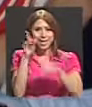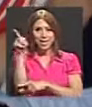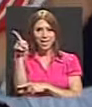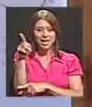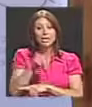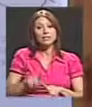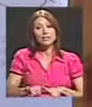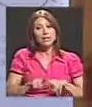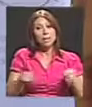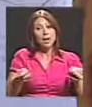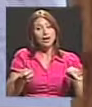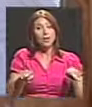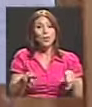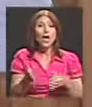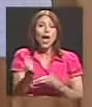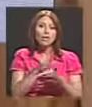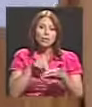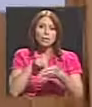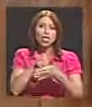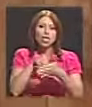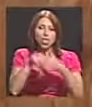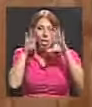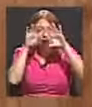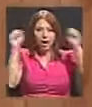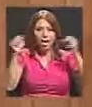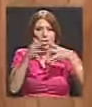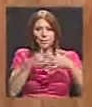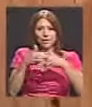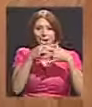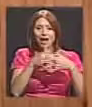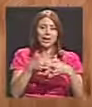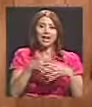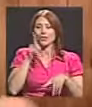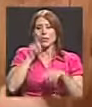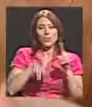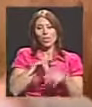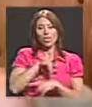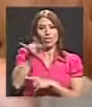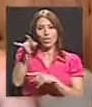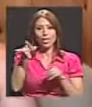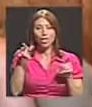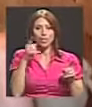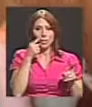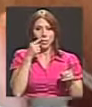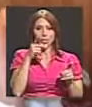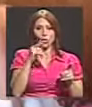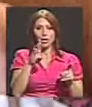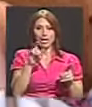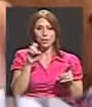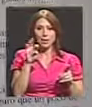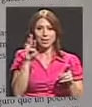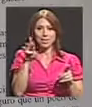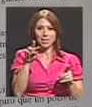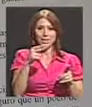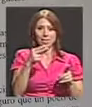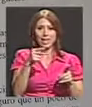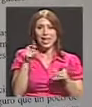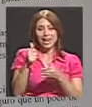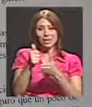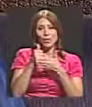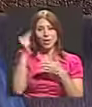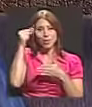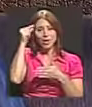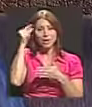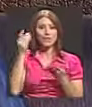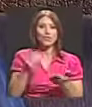sin embargo algunas trabas en la embajada americana imposibilitan la salida de don gilbert del país por lo que buscará ayuda del gobierno